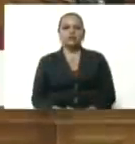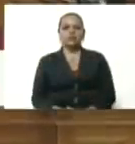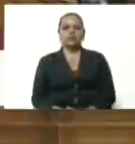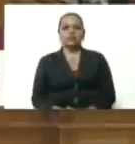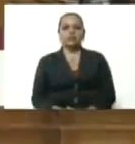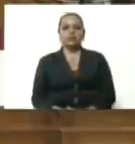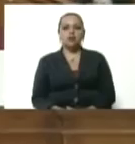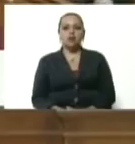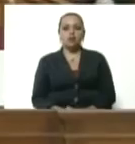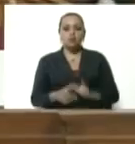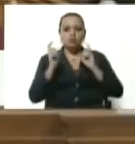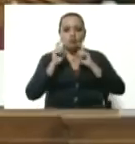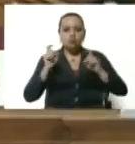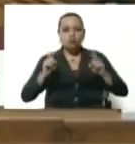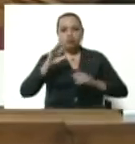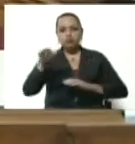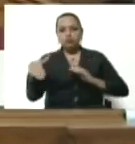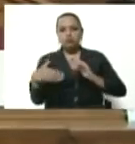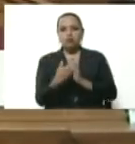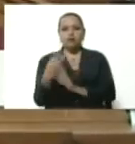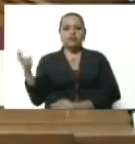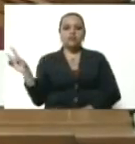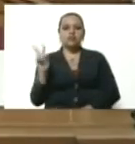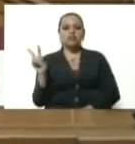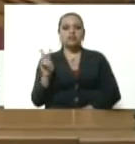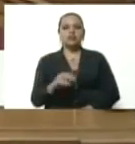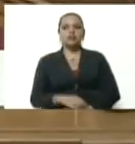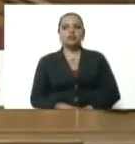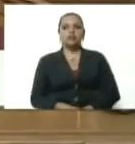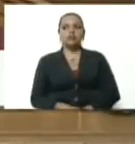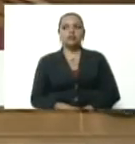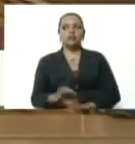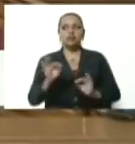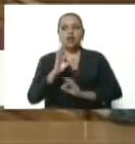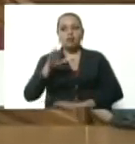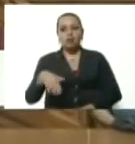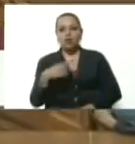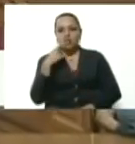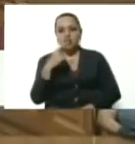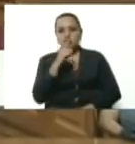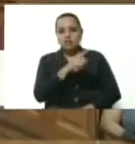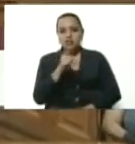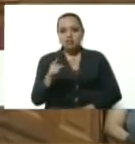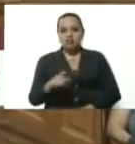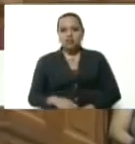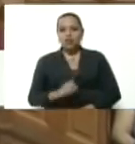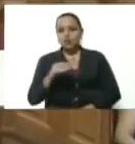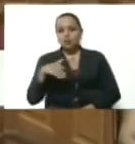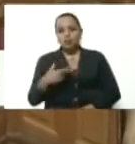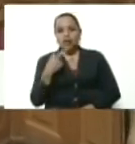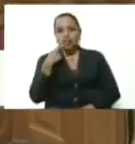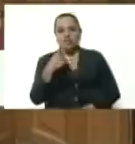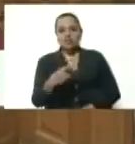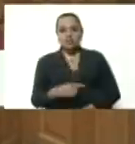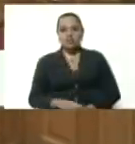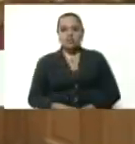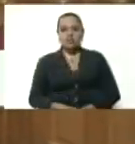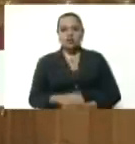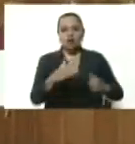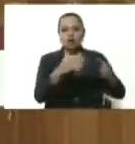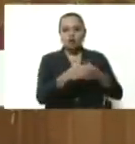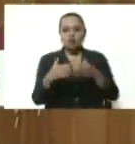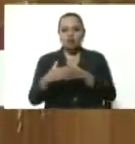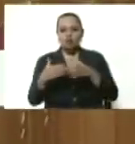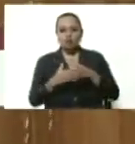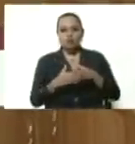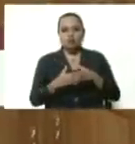formándose en todo el territorio nacional. Nadie puede negar eso. A mí nadie me puede decir que los cuadros de un partido son